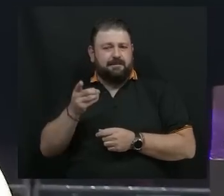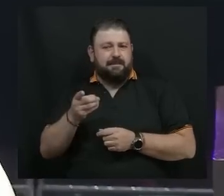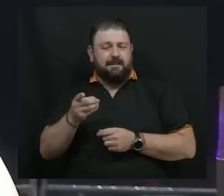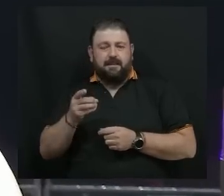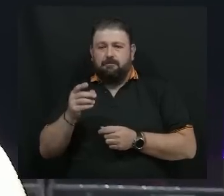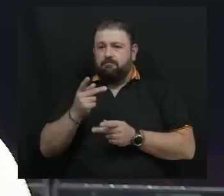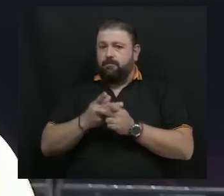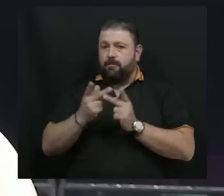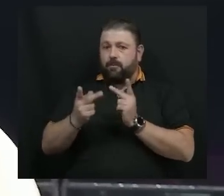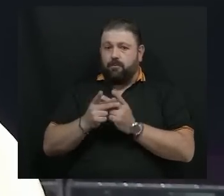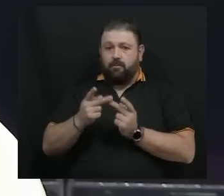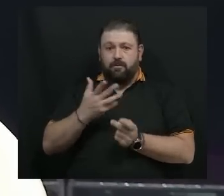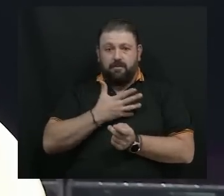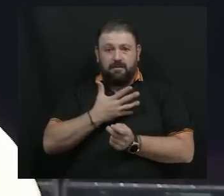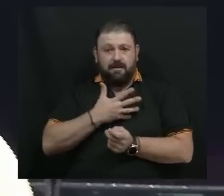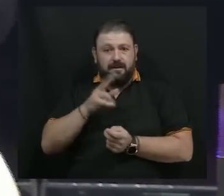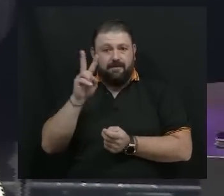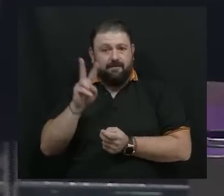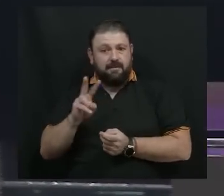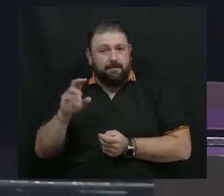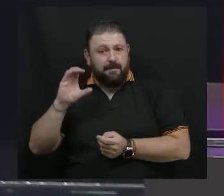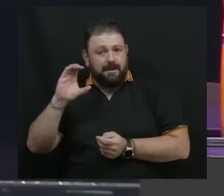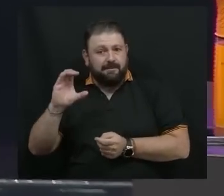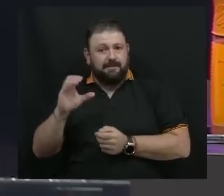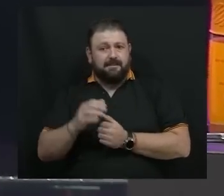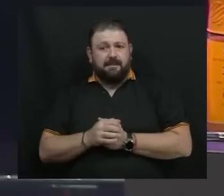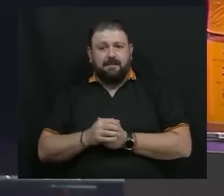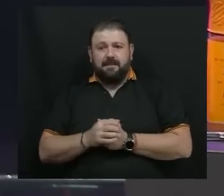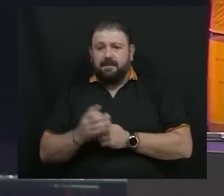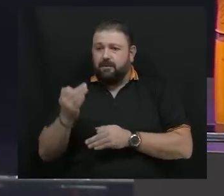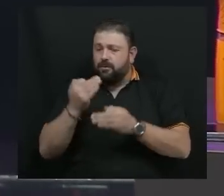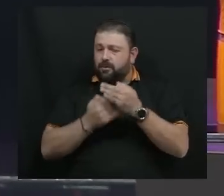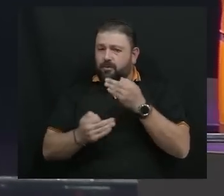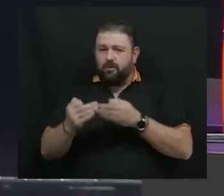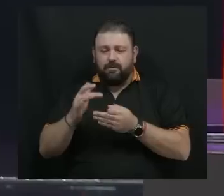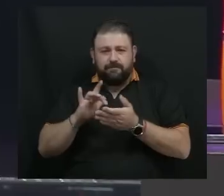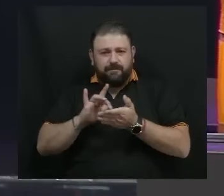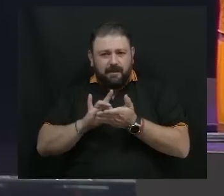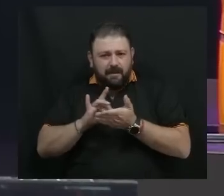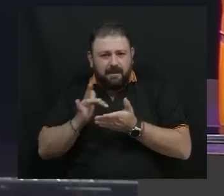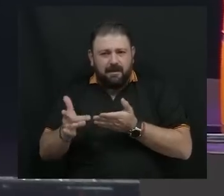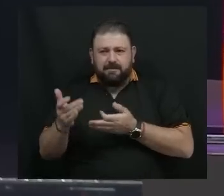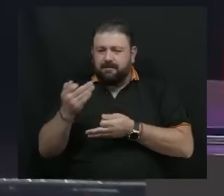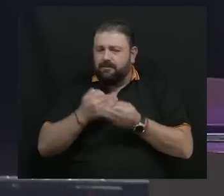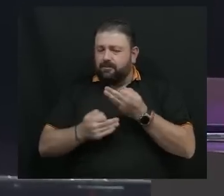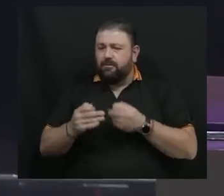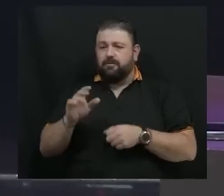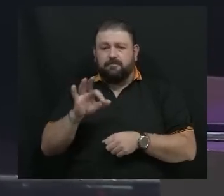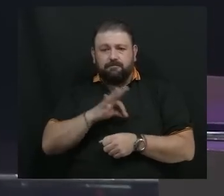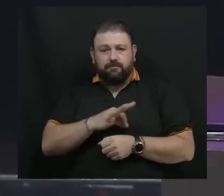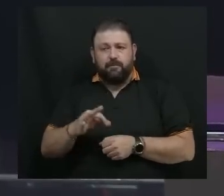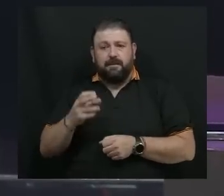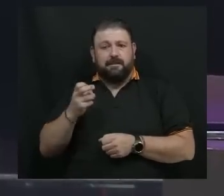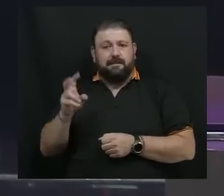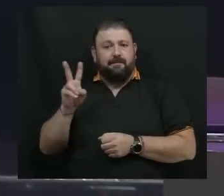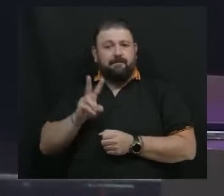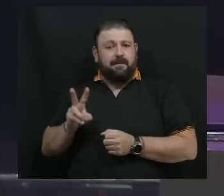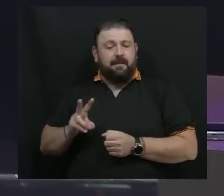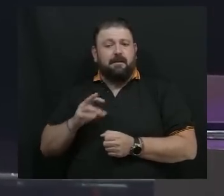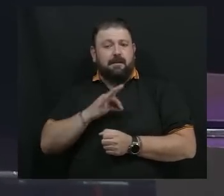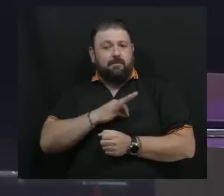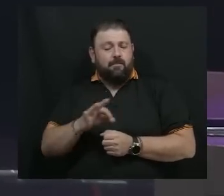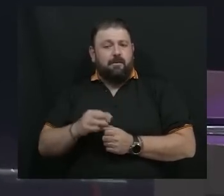del mercado se absorbe máximo un 2%. Gracias a la micelización absorbemos esa vitamina al